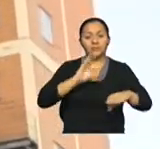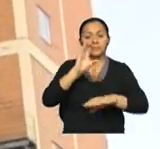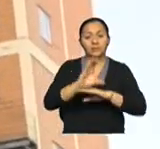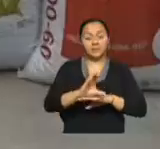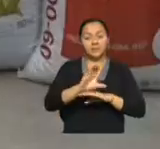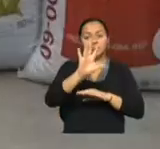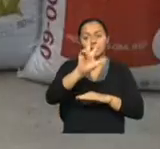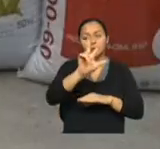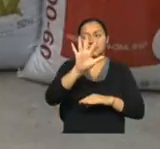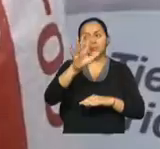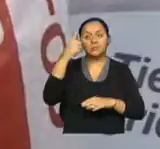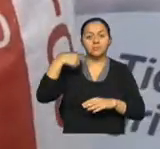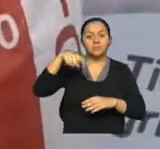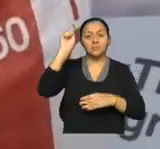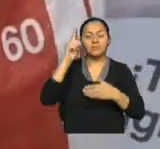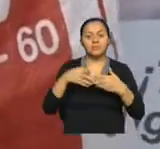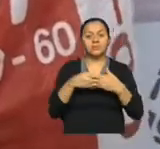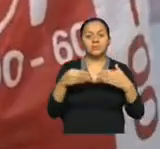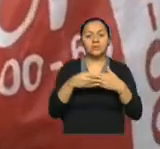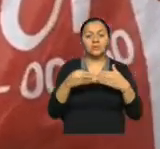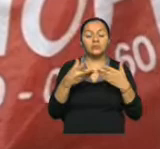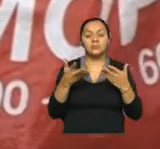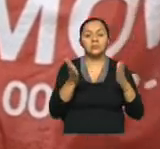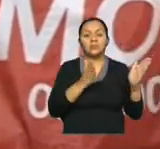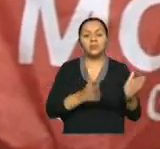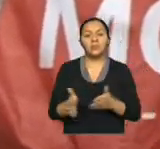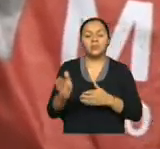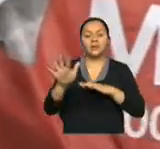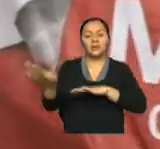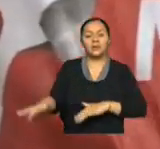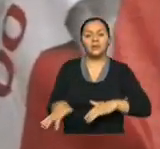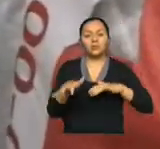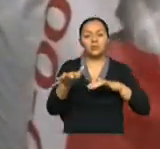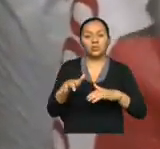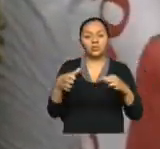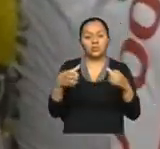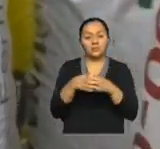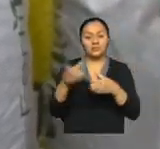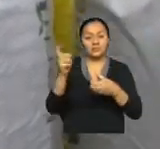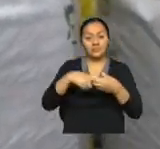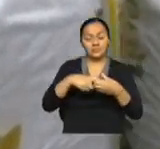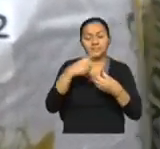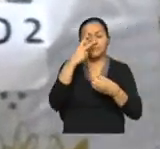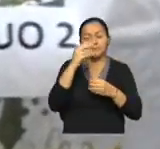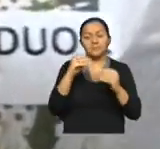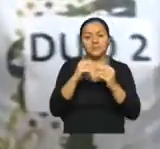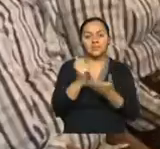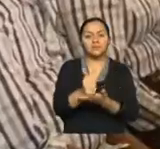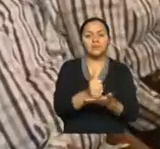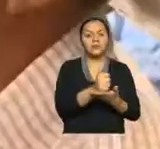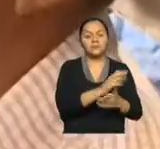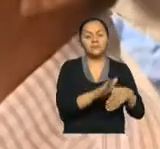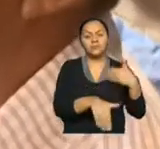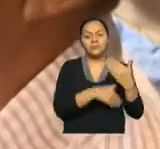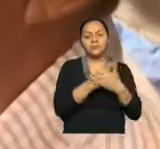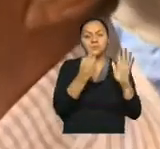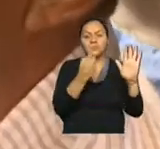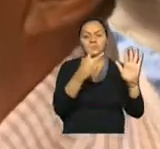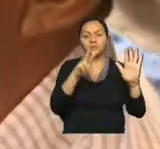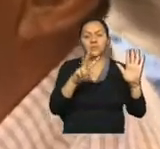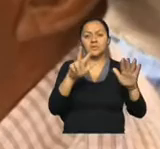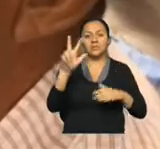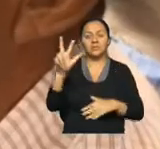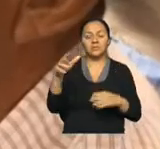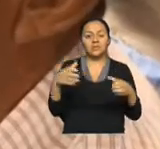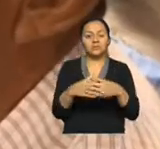35 millones de dólares en el Plan de Agricultura Asociativa que ha beneficiado a